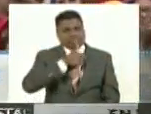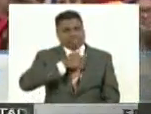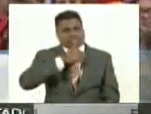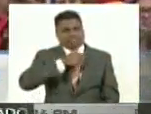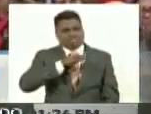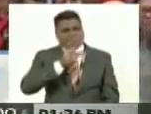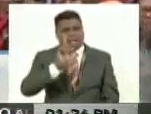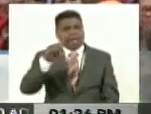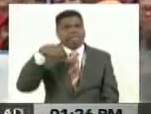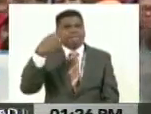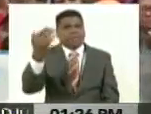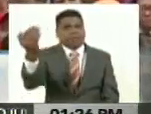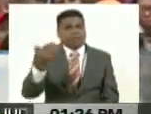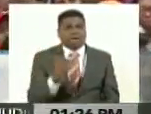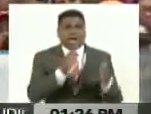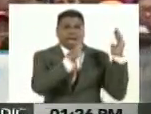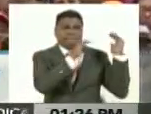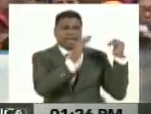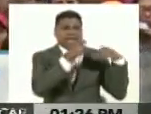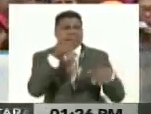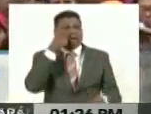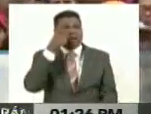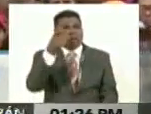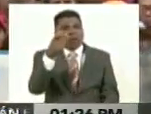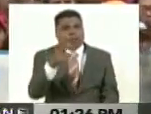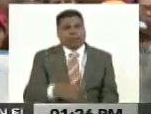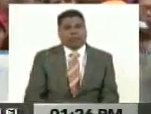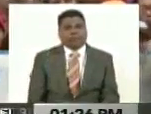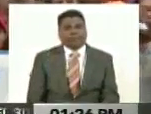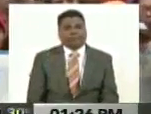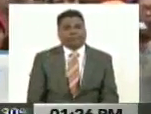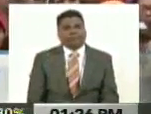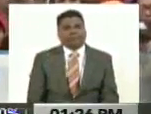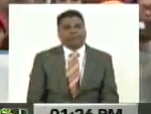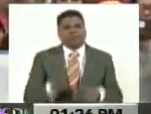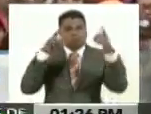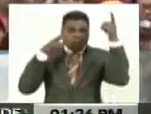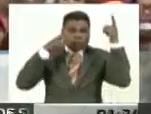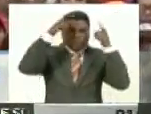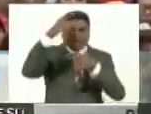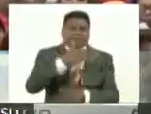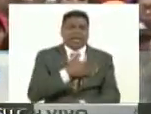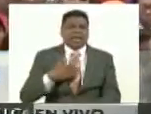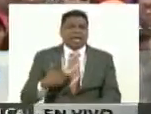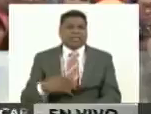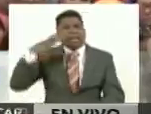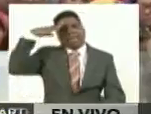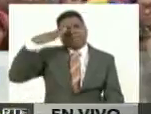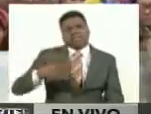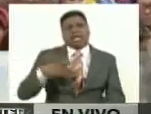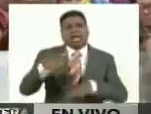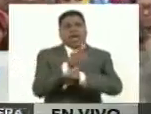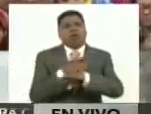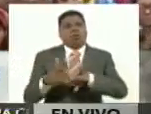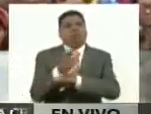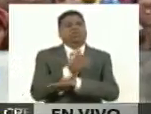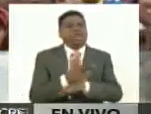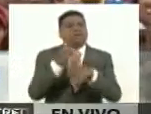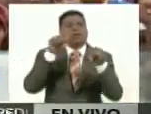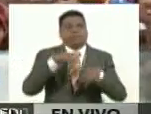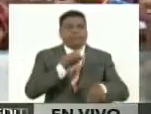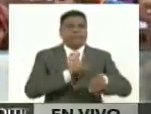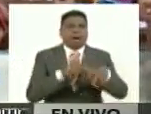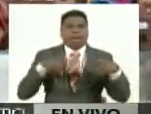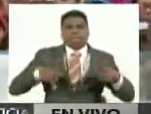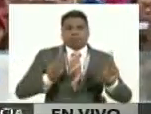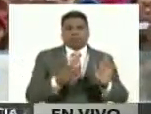Y vinieron y se convirtió en una esperanza de un pueblo. Y un Hugo Chávez que quería la Fuerza Armada y el gobierno de turno presentar